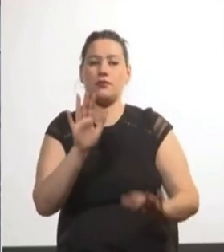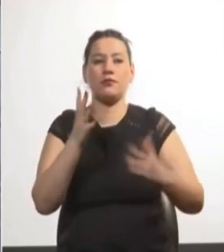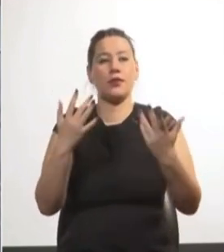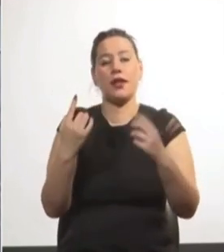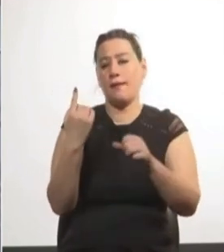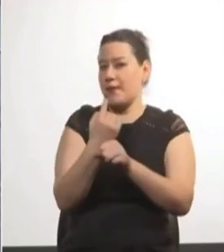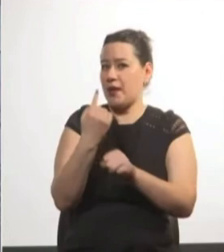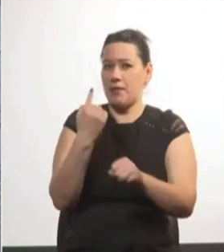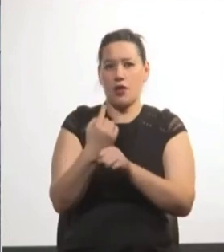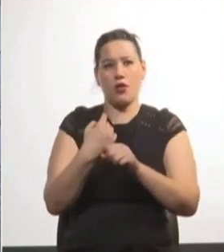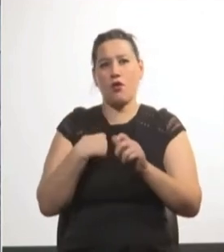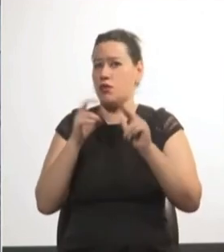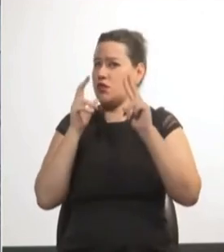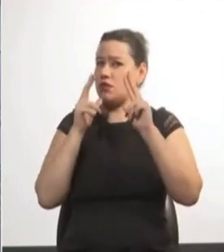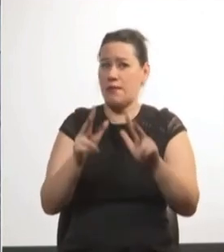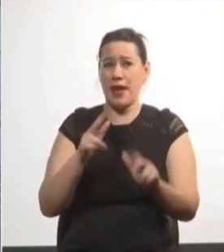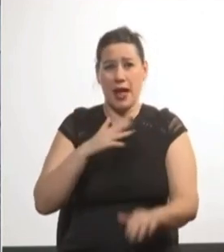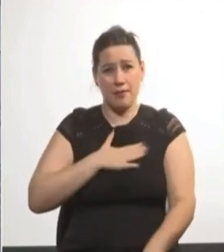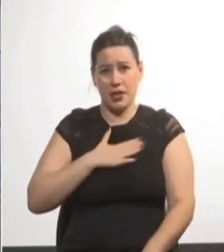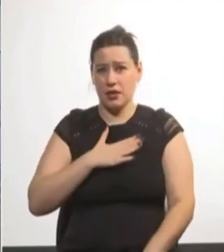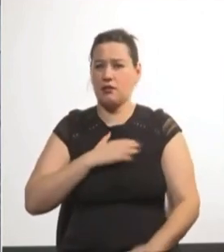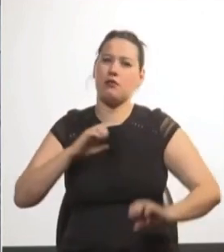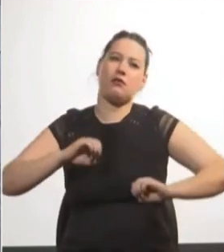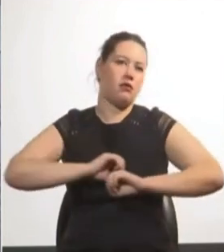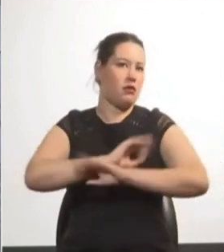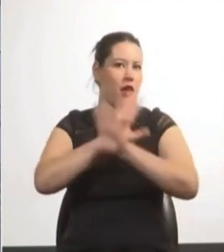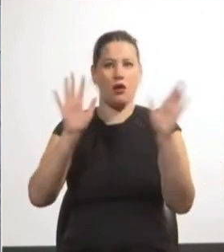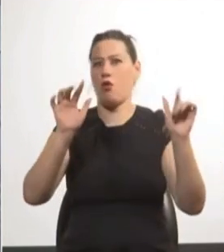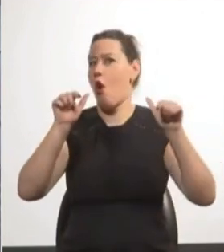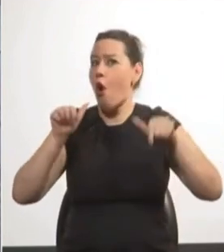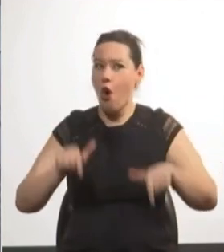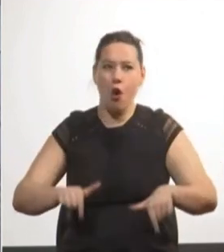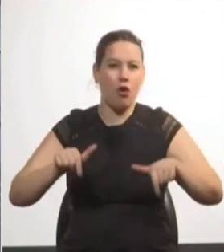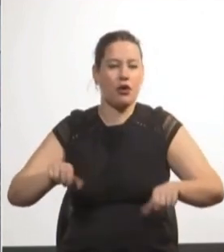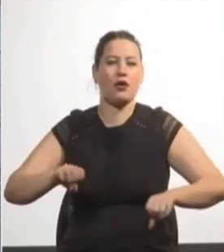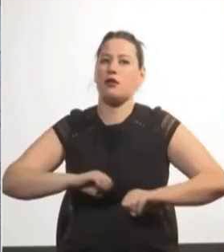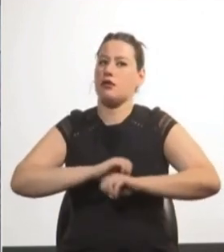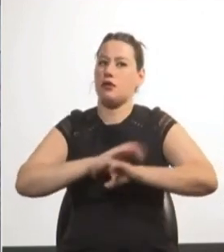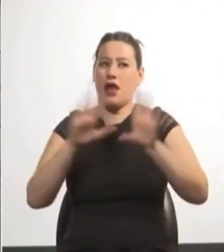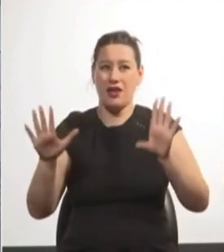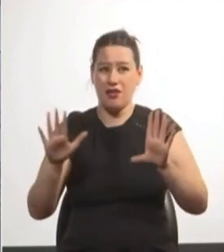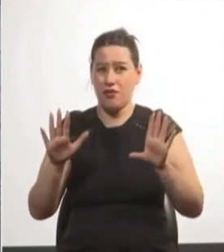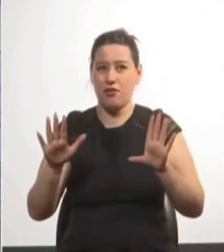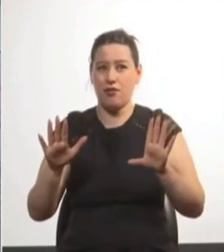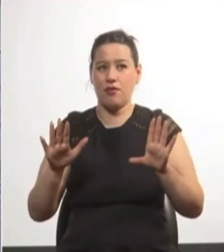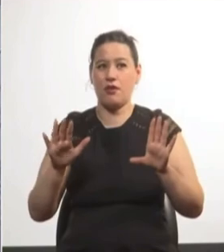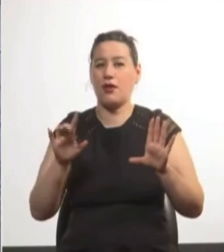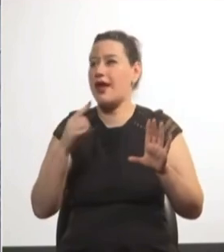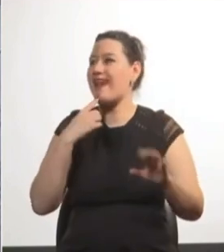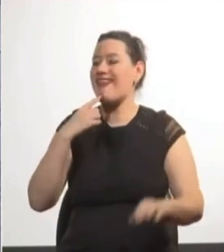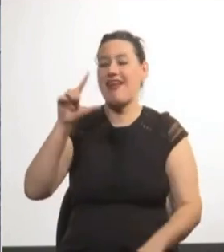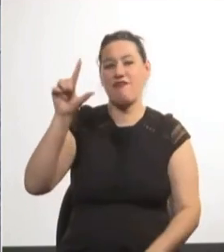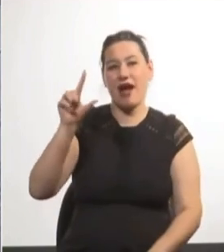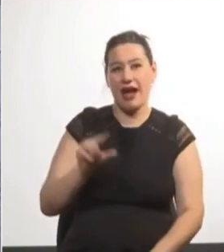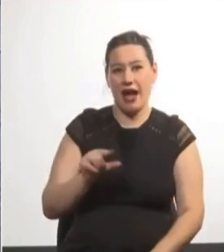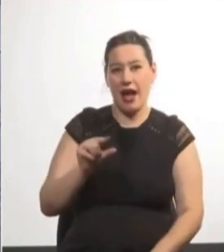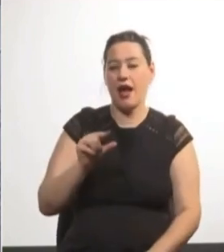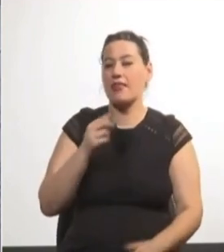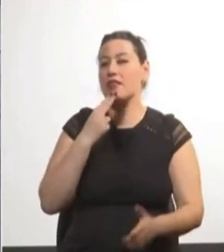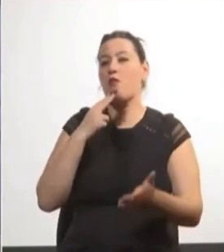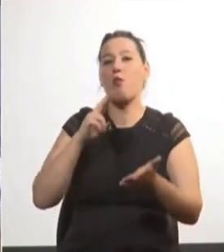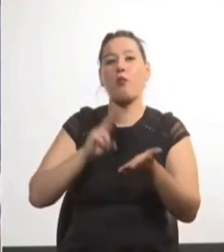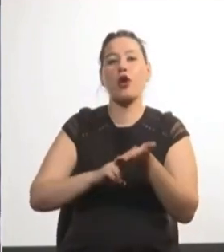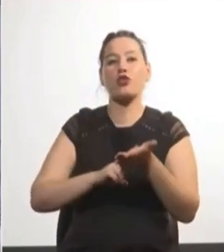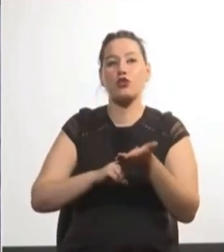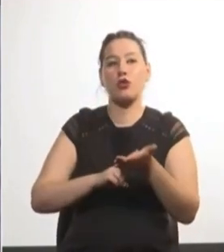a decir es que para mí ha quedado claro en el día de hoy que esta rebaja que se plantea de esa manera de impuestos